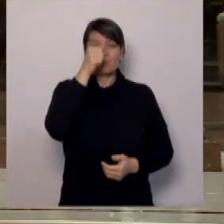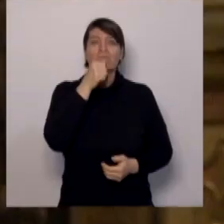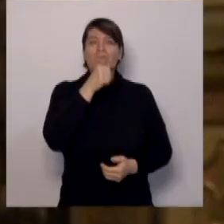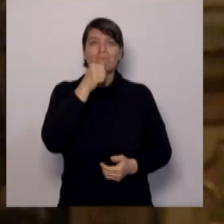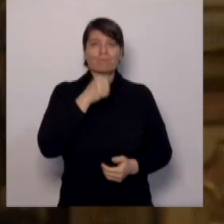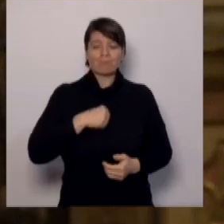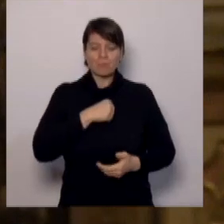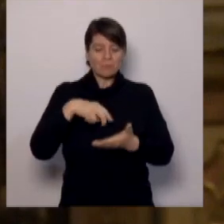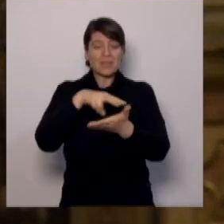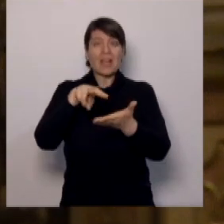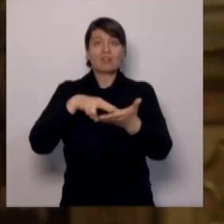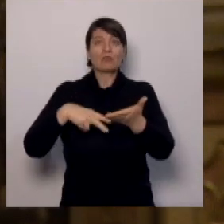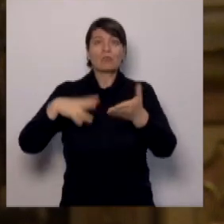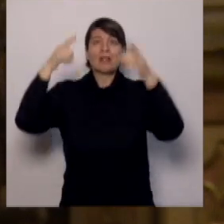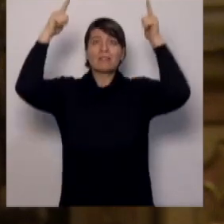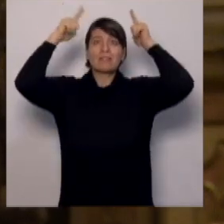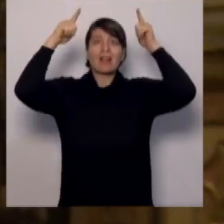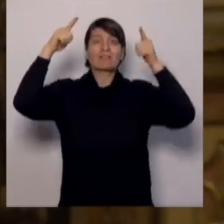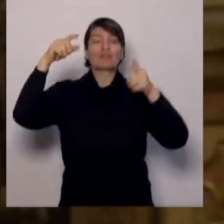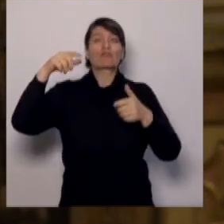Lectura del Santo Evangelio